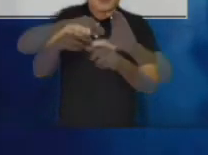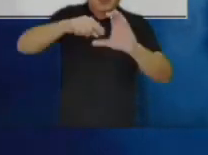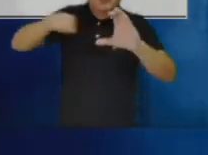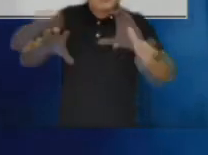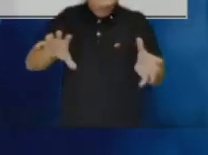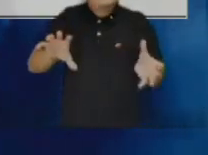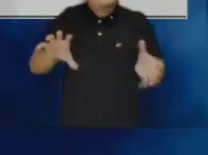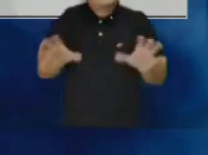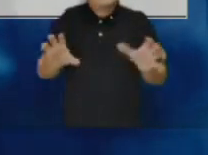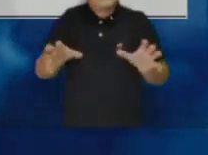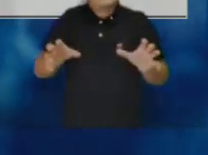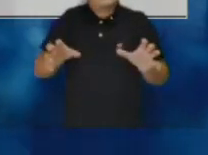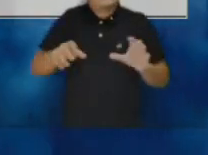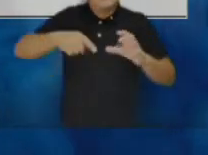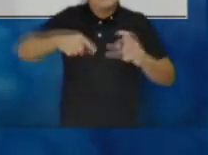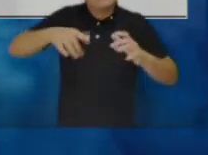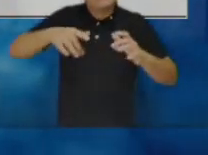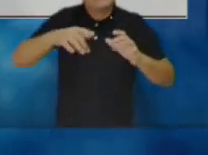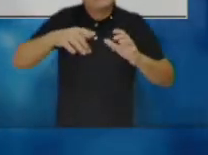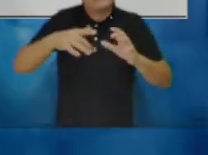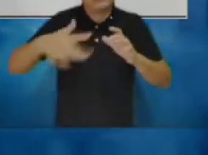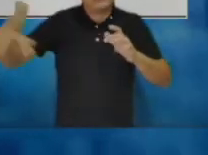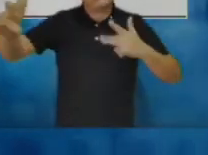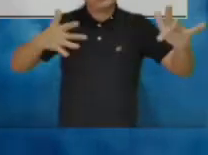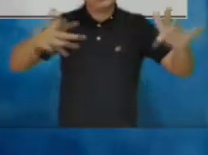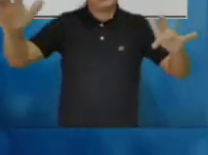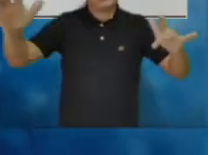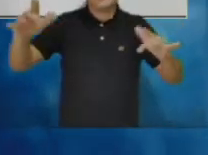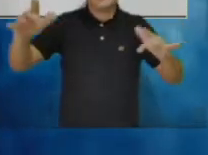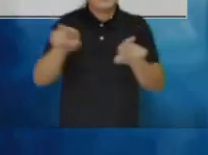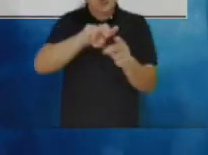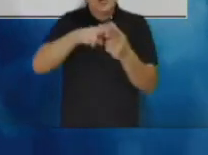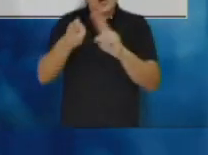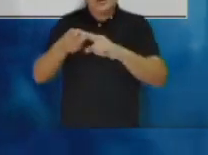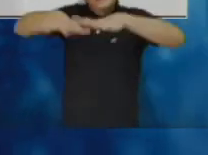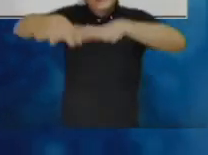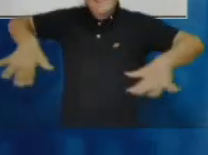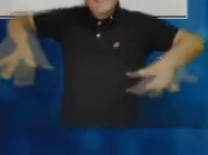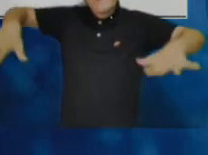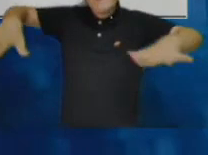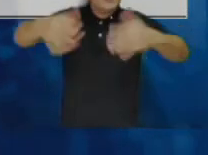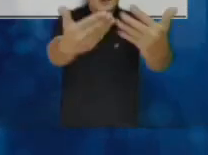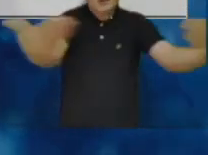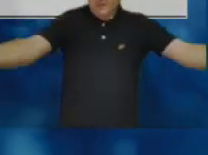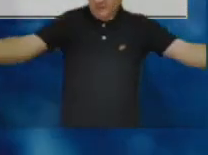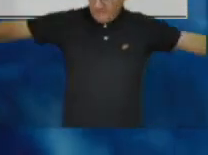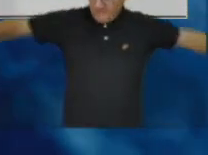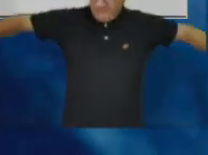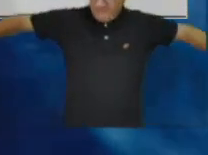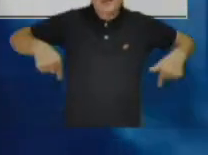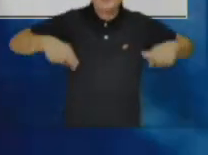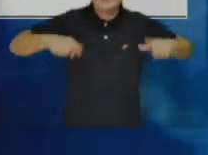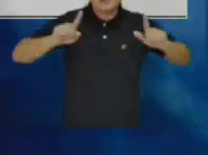importante asegurar tanto el espacio físico como asegurar el espacio digital. En